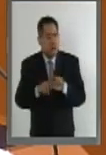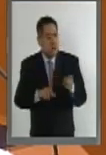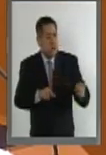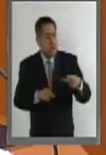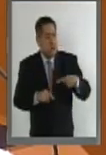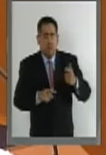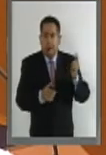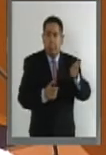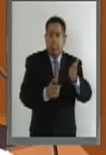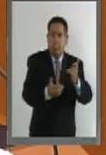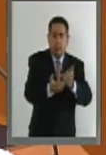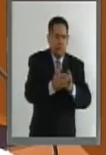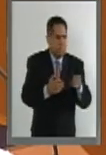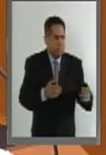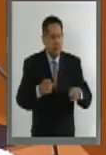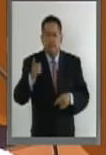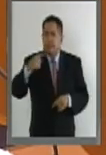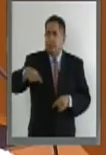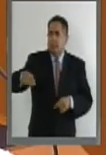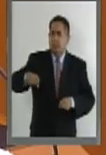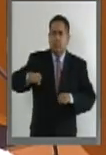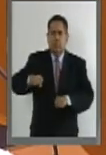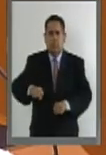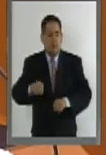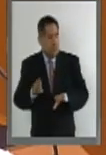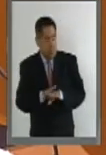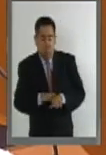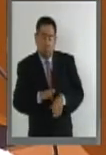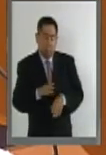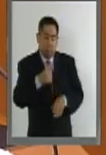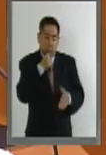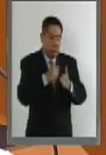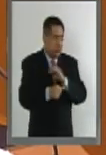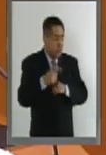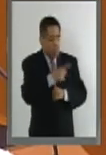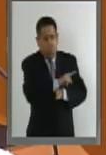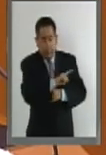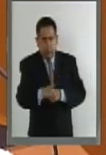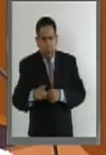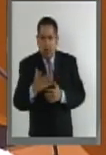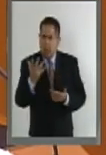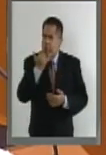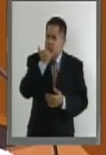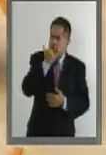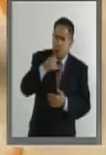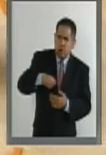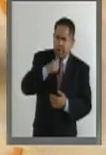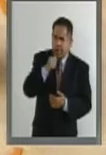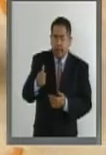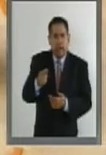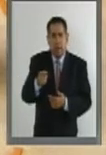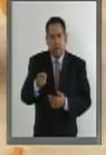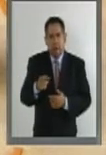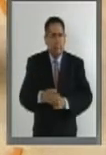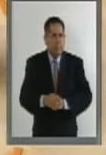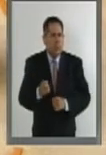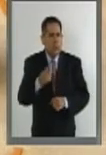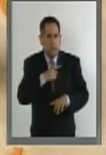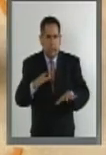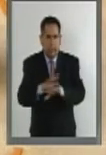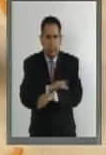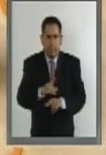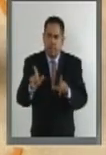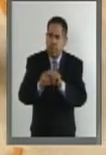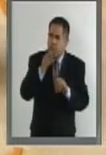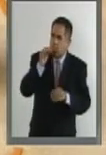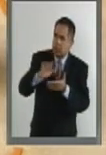contribuyente frente al poder coactivo del Servicio de Administración Tributaria. Muchas gracias, señor